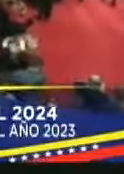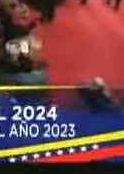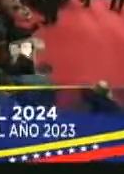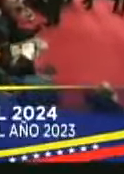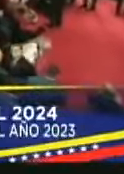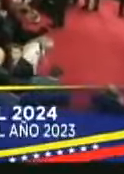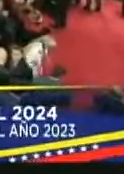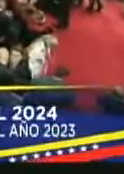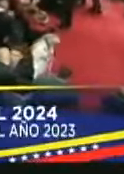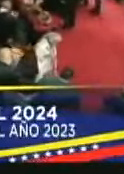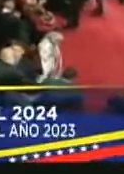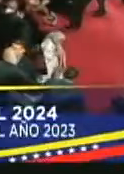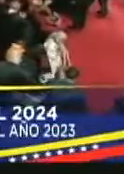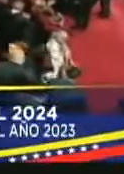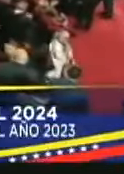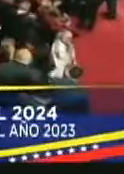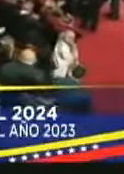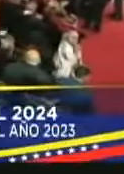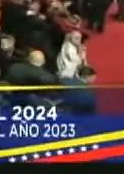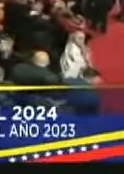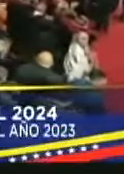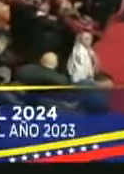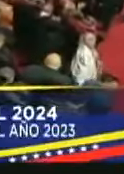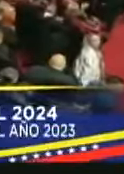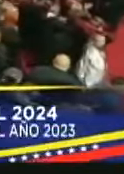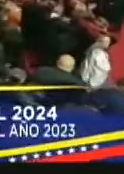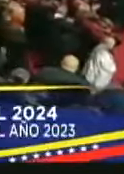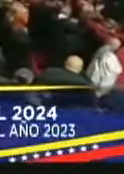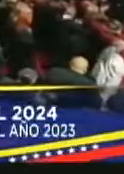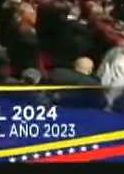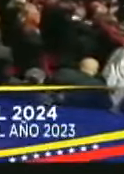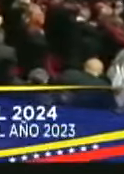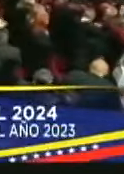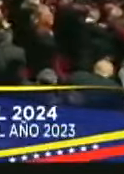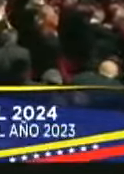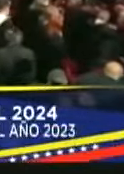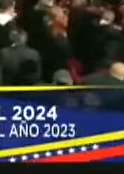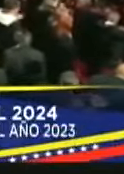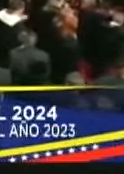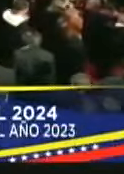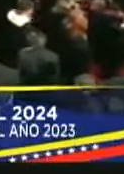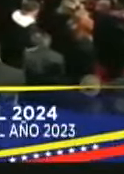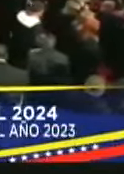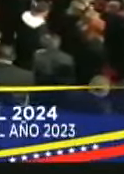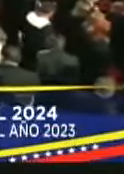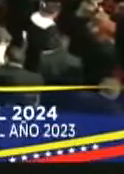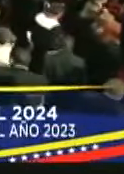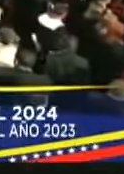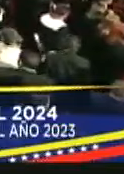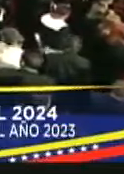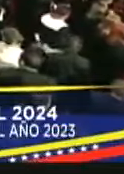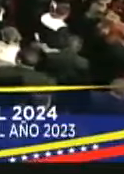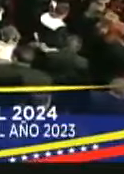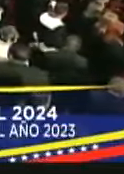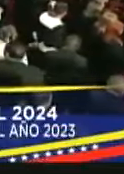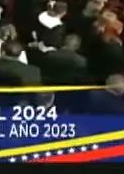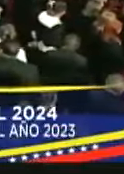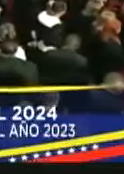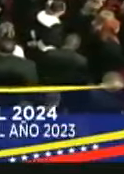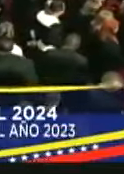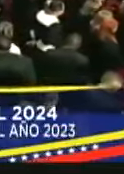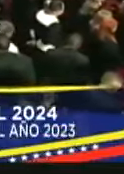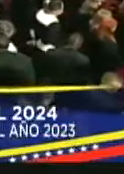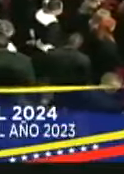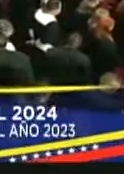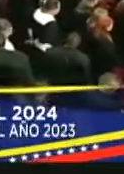regularizando el sistema penitenciario del país. Estamos en una etapa, lo decía el jefe de Estado, de que las cárceles estén en régimen completo y que se respete